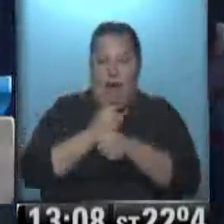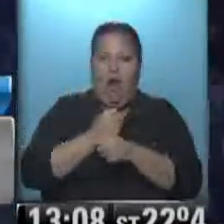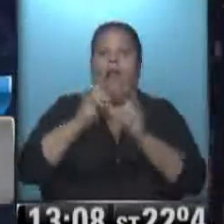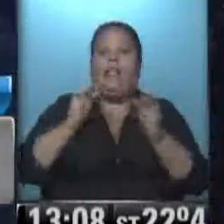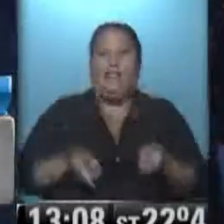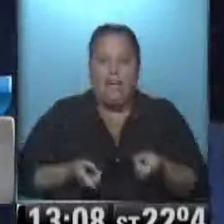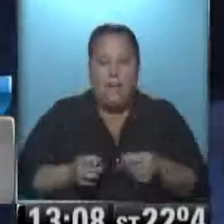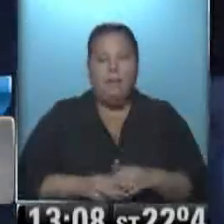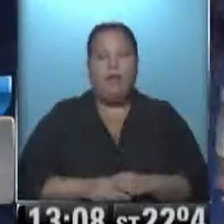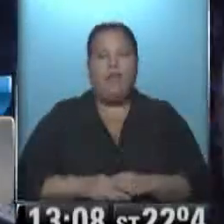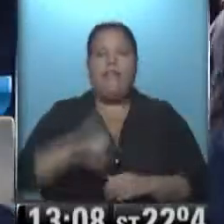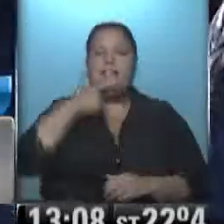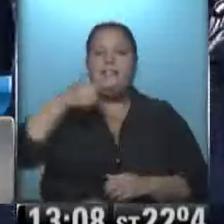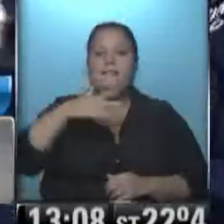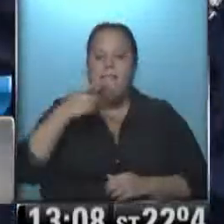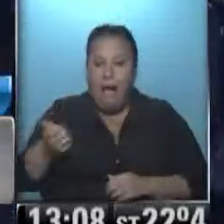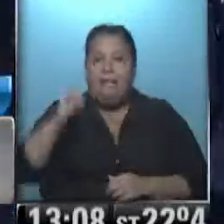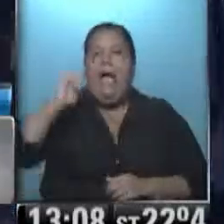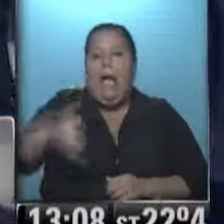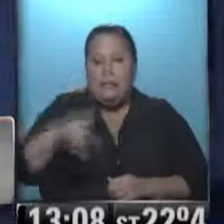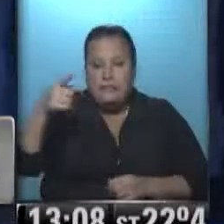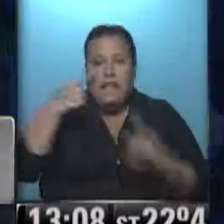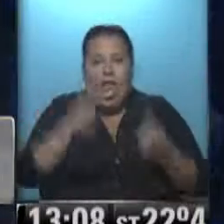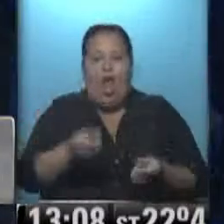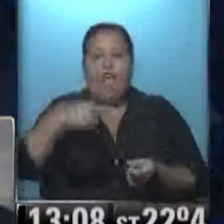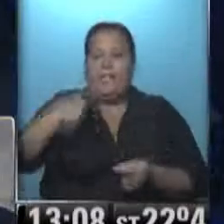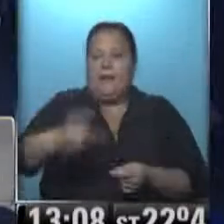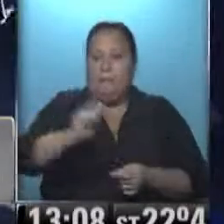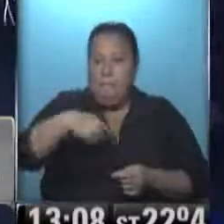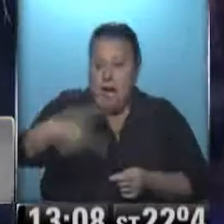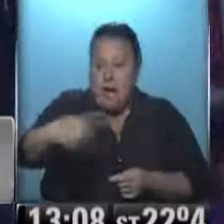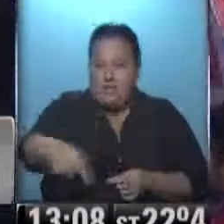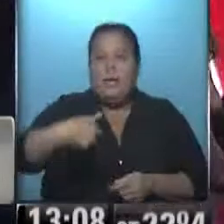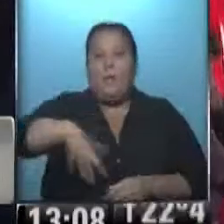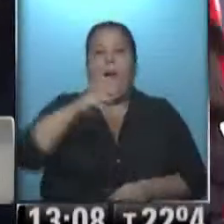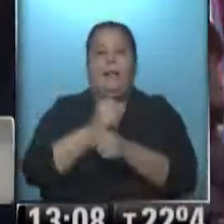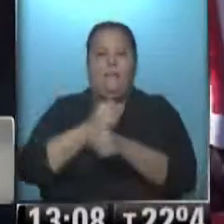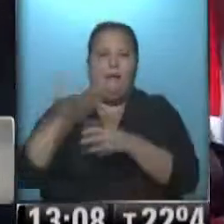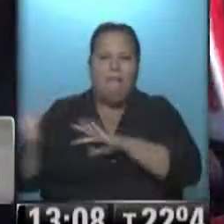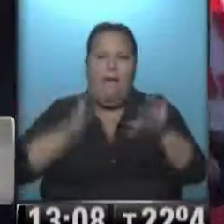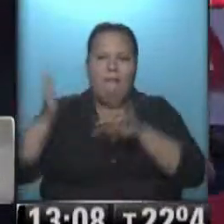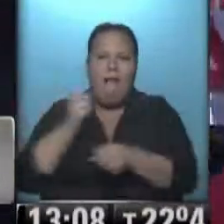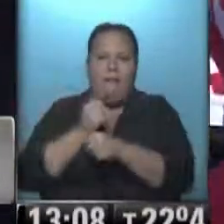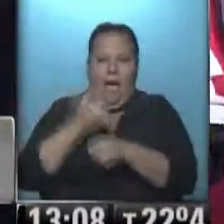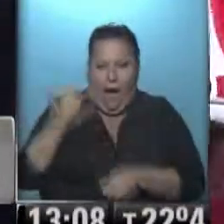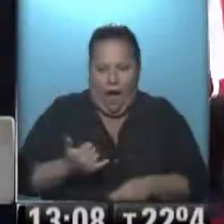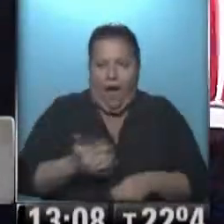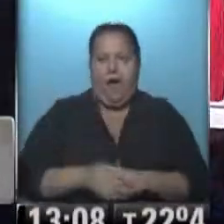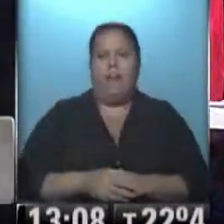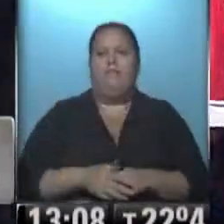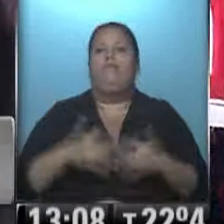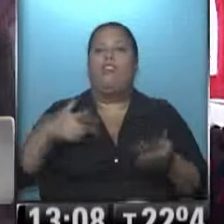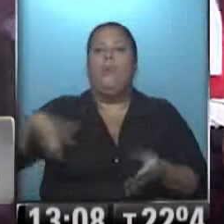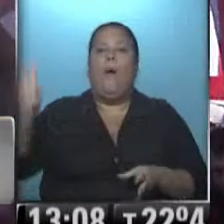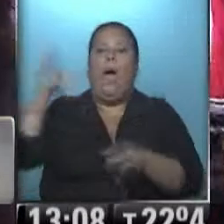Además que el ESMATA mismo ha reconocido que para los próximos meses va a entrar trabajo, que va a haber mucho más laburo, que